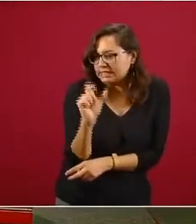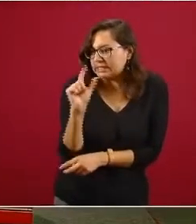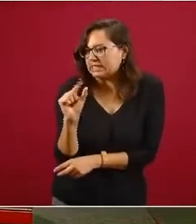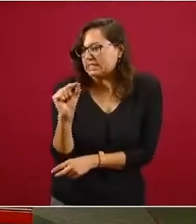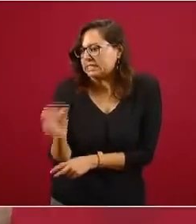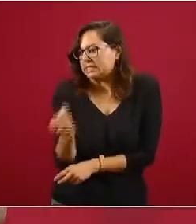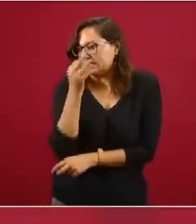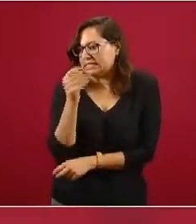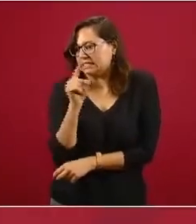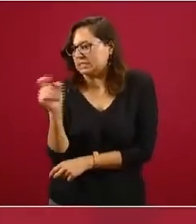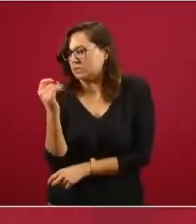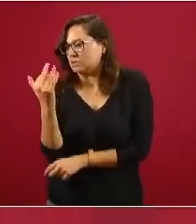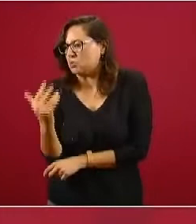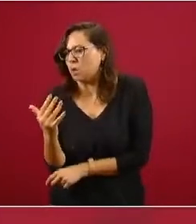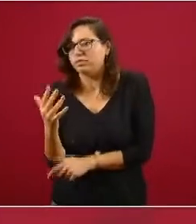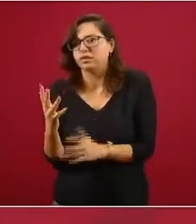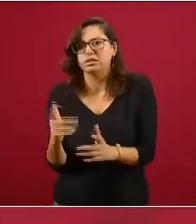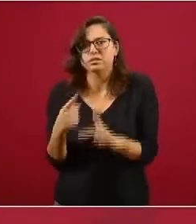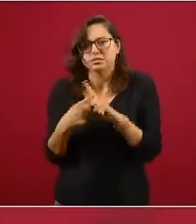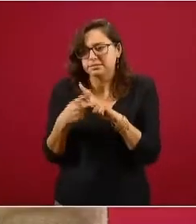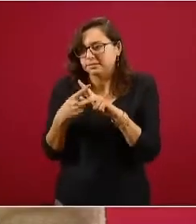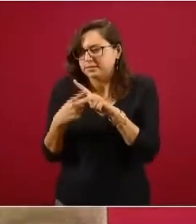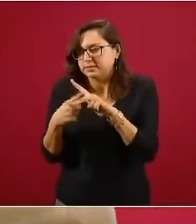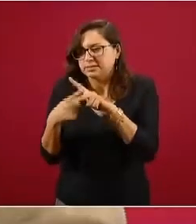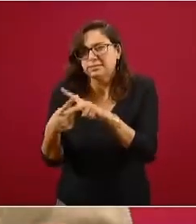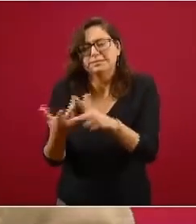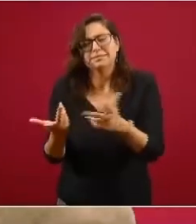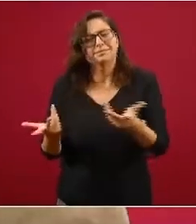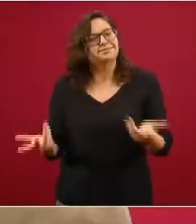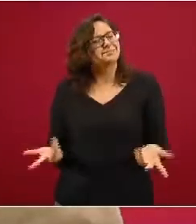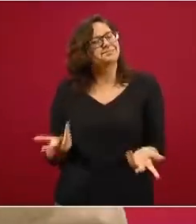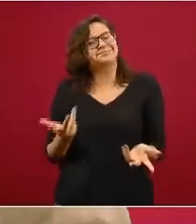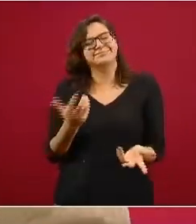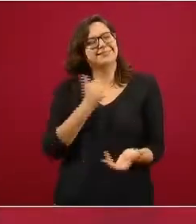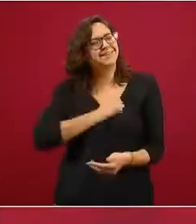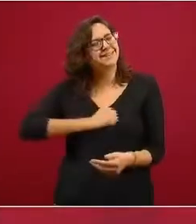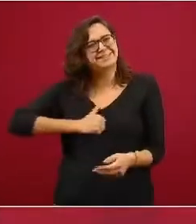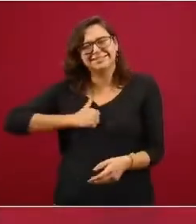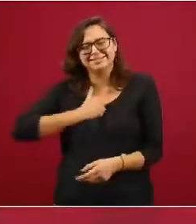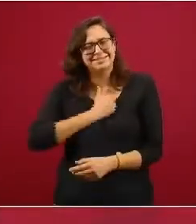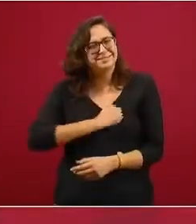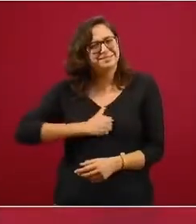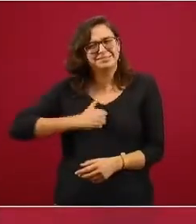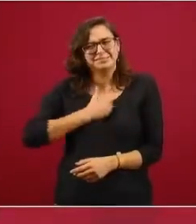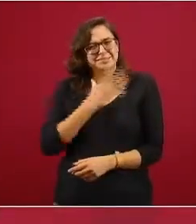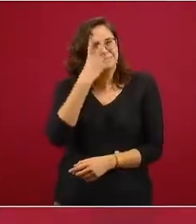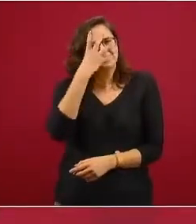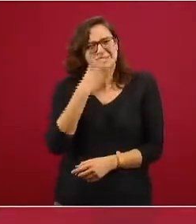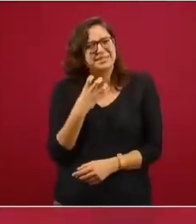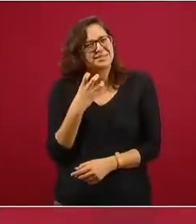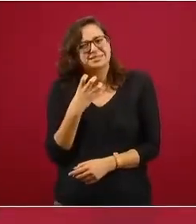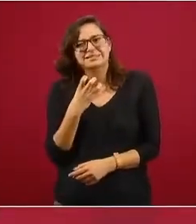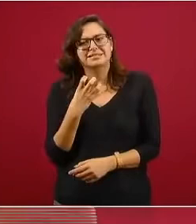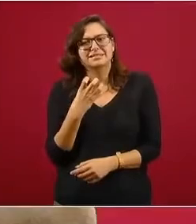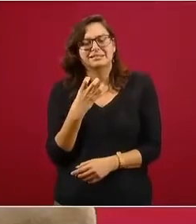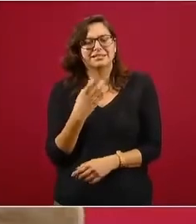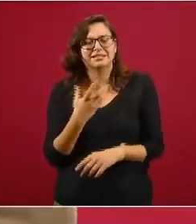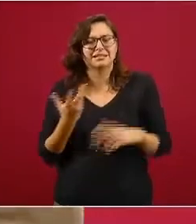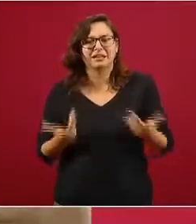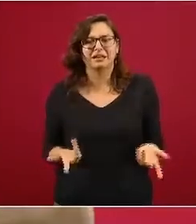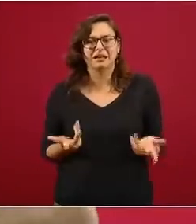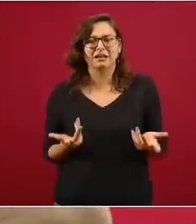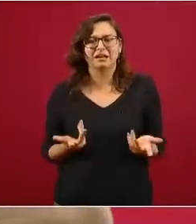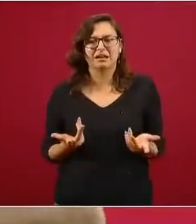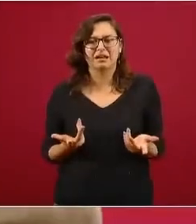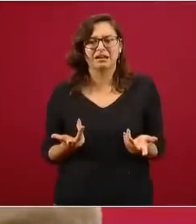para 150 y desde luego es triste, y entre más sean es más triste, pero no es un asunto lineal, no